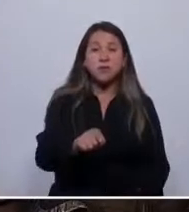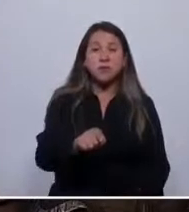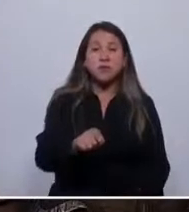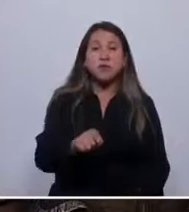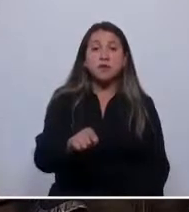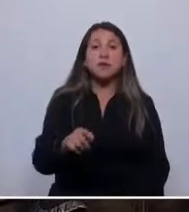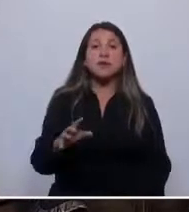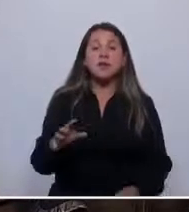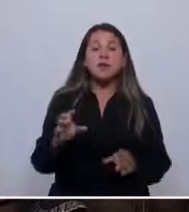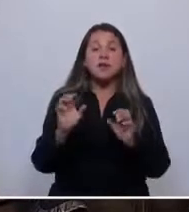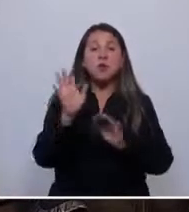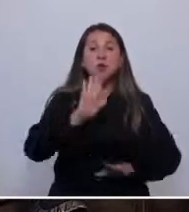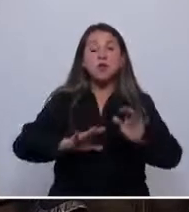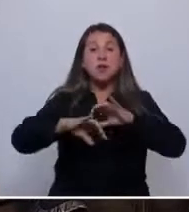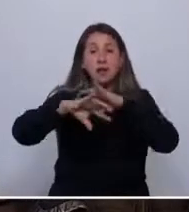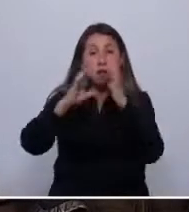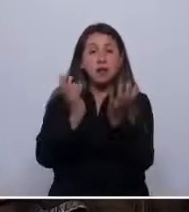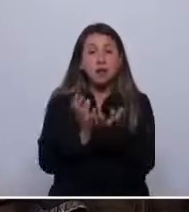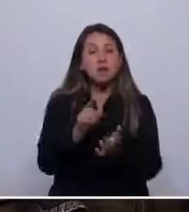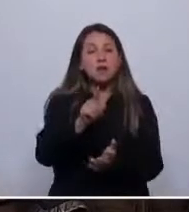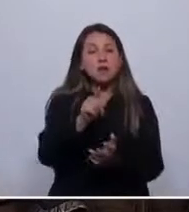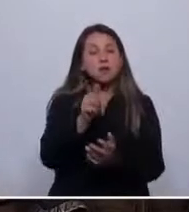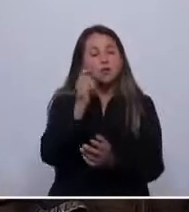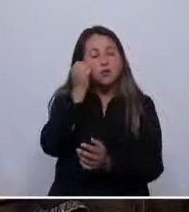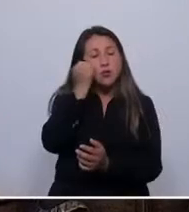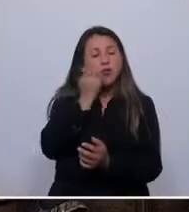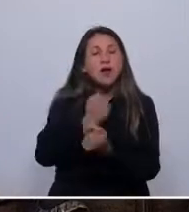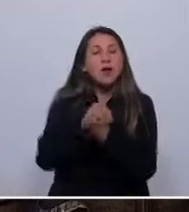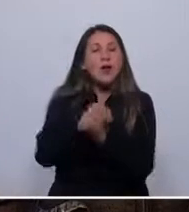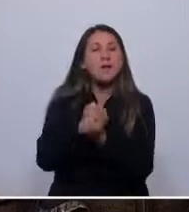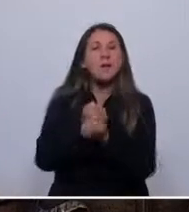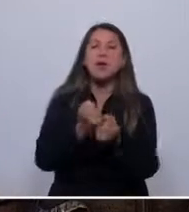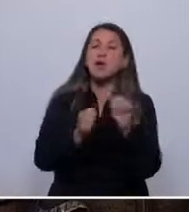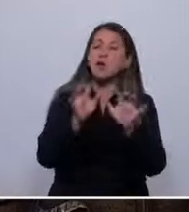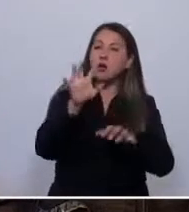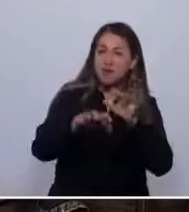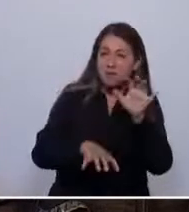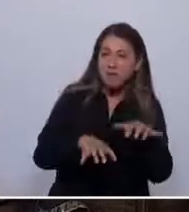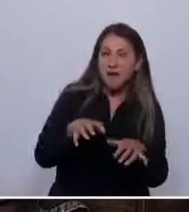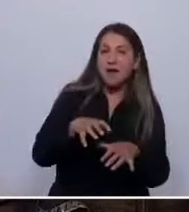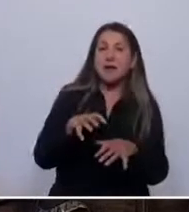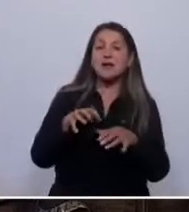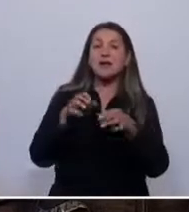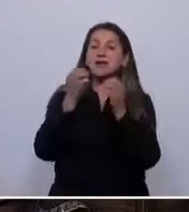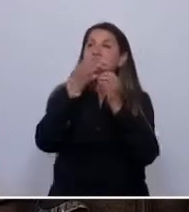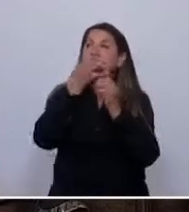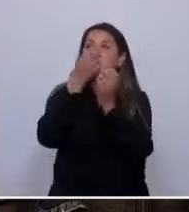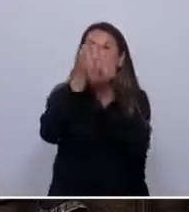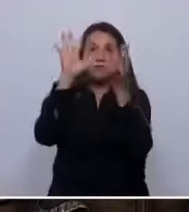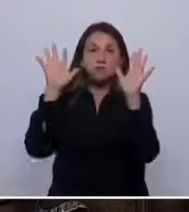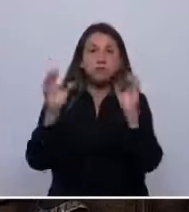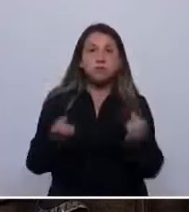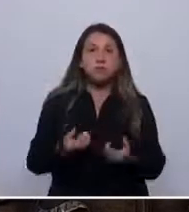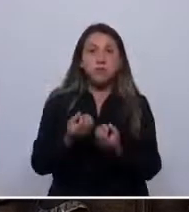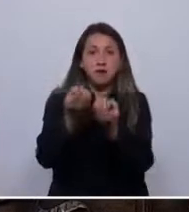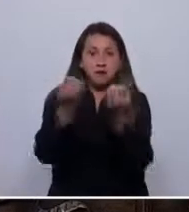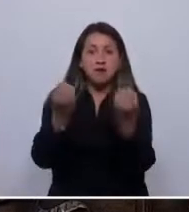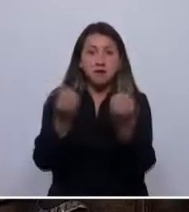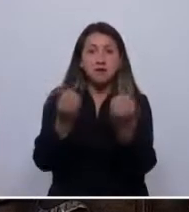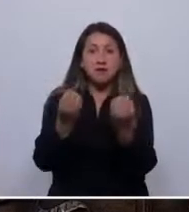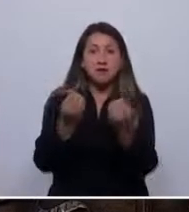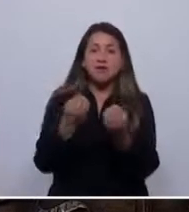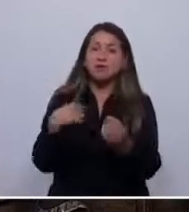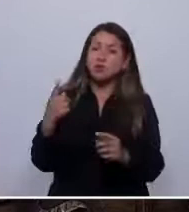planeta y de aquello que amas, los animales y los ecosistemas. Haremos hasta lo